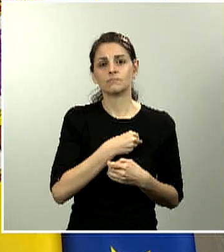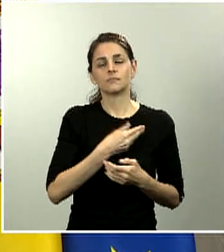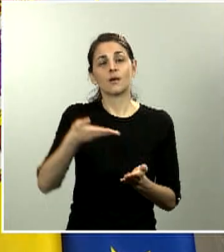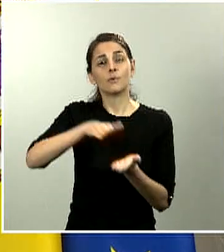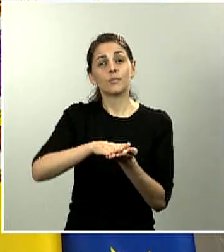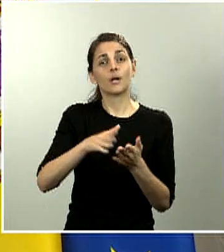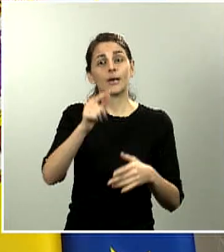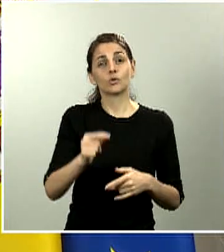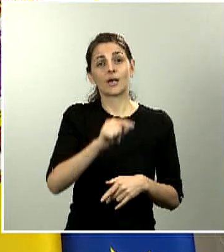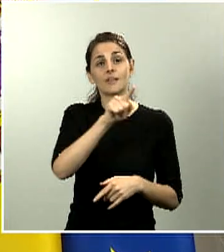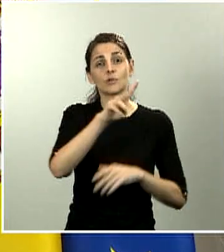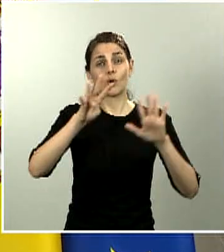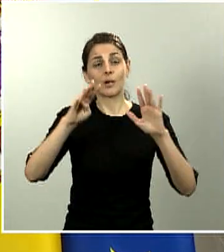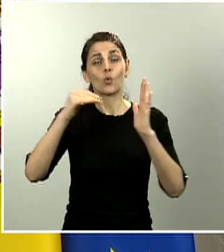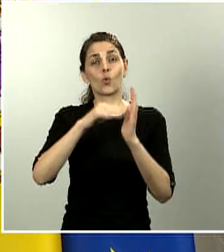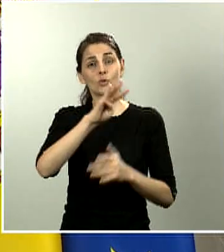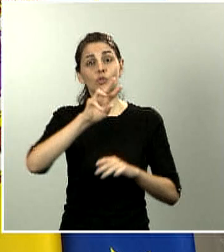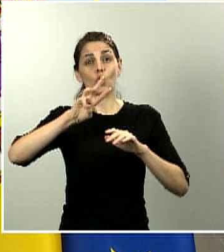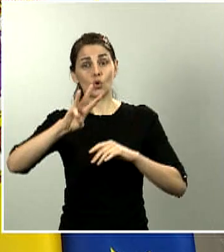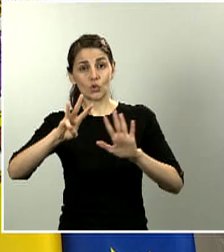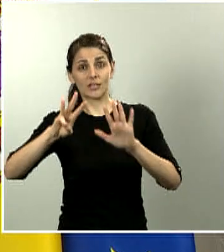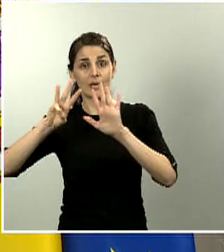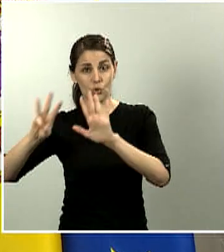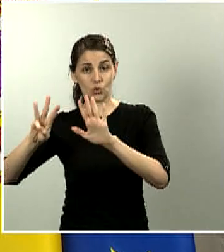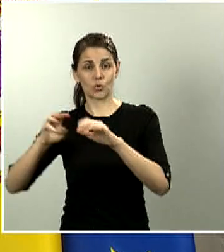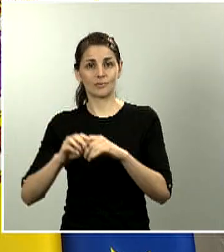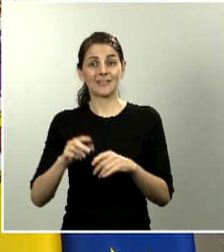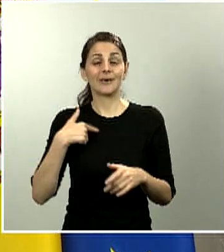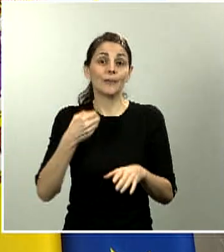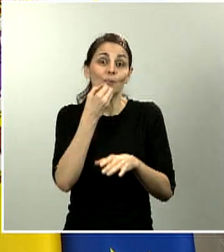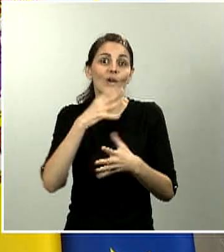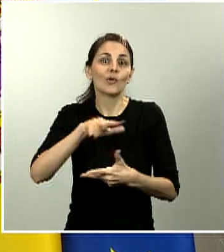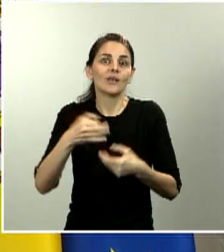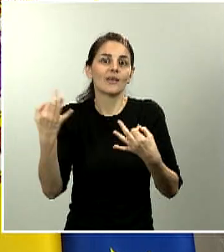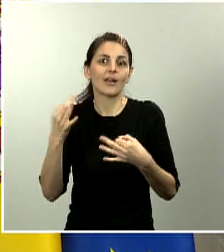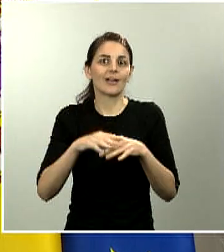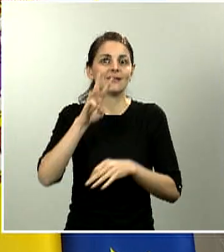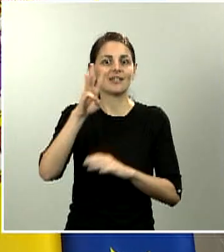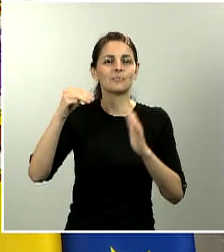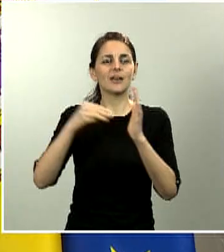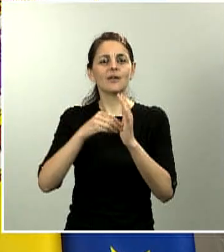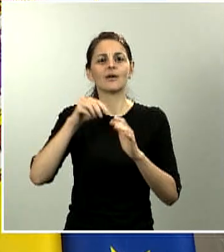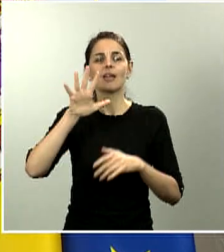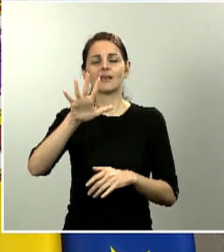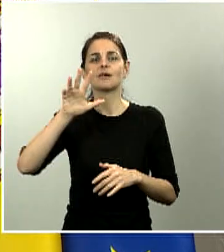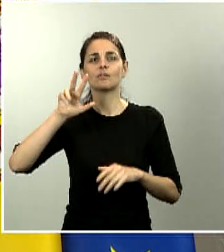19.478 y hemos tenido la buena noticia de tener 3.502 personas que se han recuperado y ya son